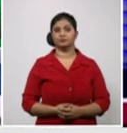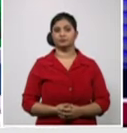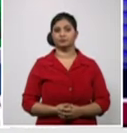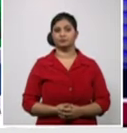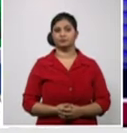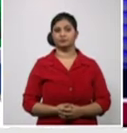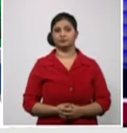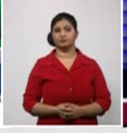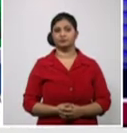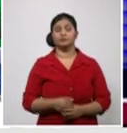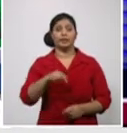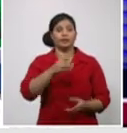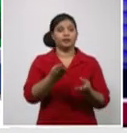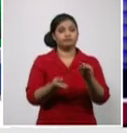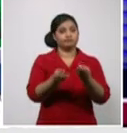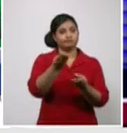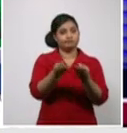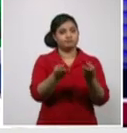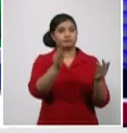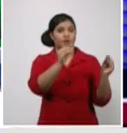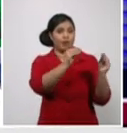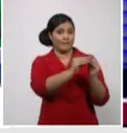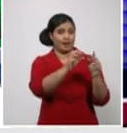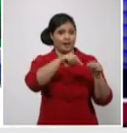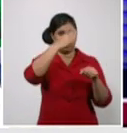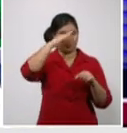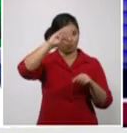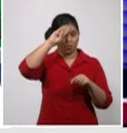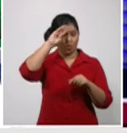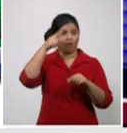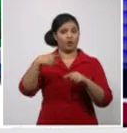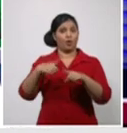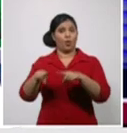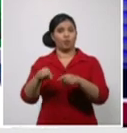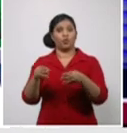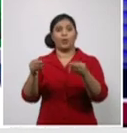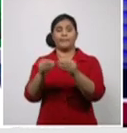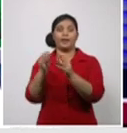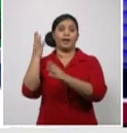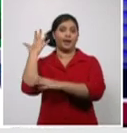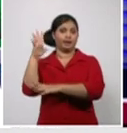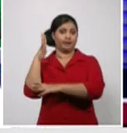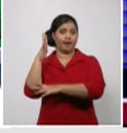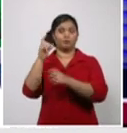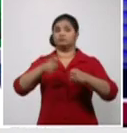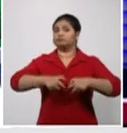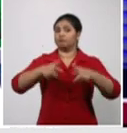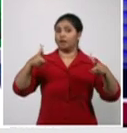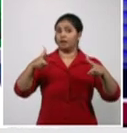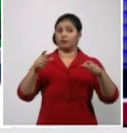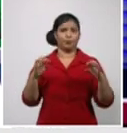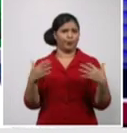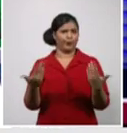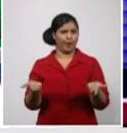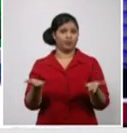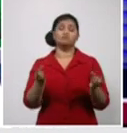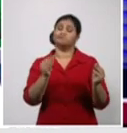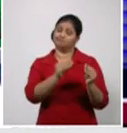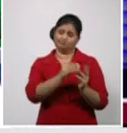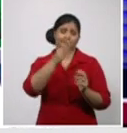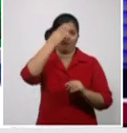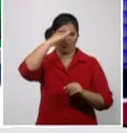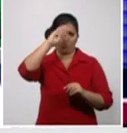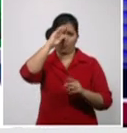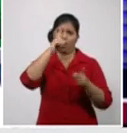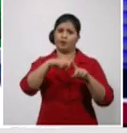el balance de autóctonos e importados, pues va a ser mayor los autóctonos, ya que los importados tienen